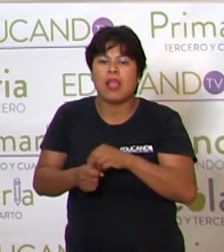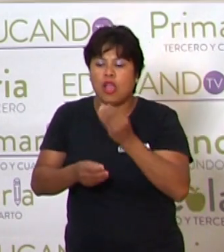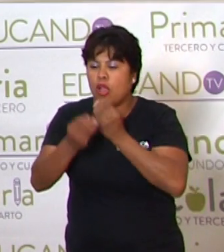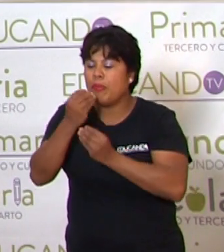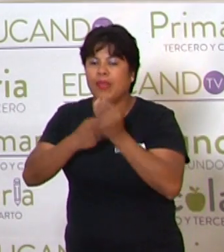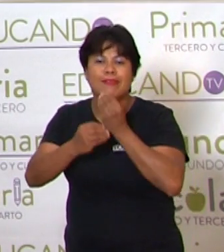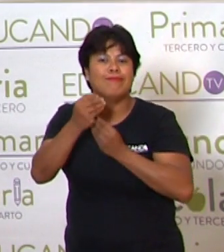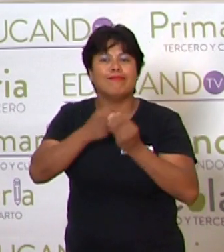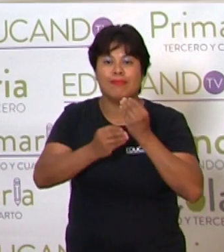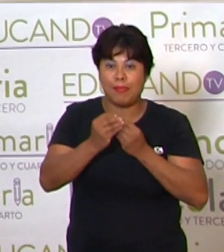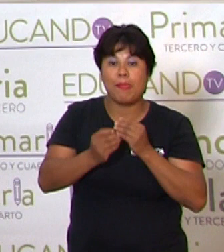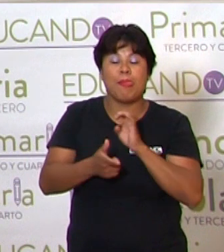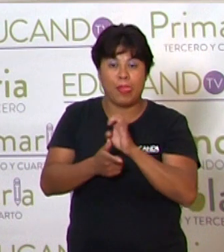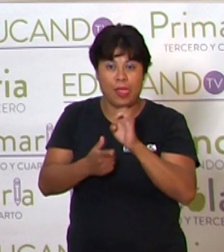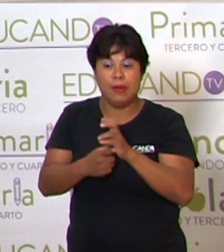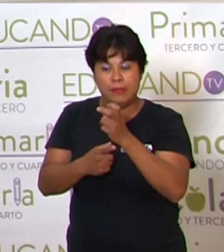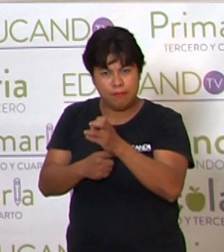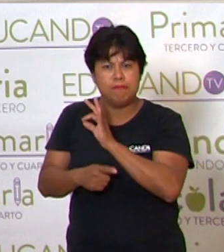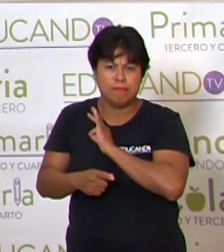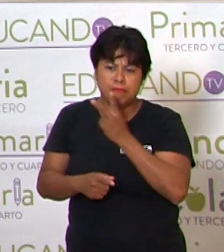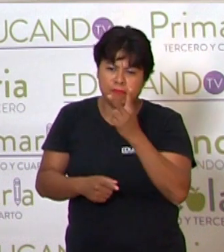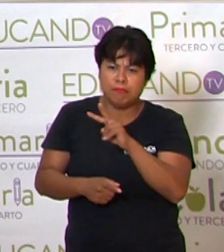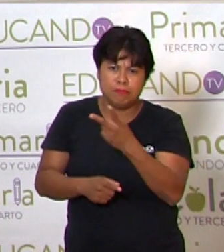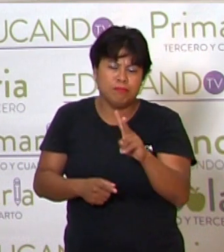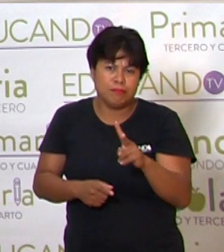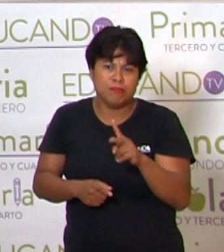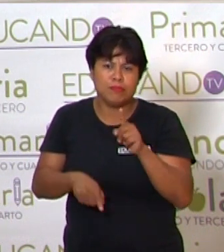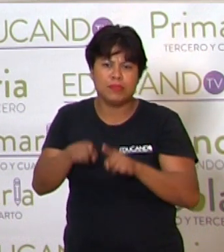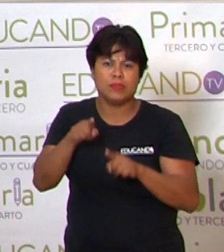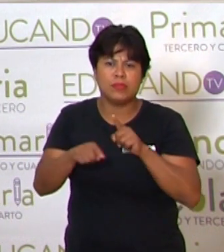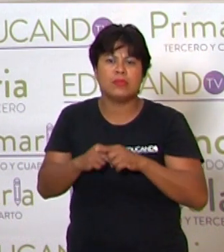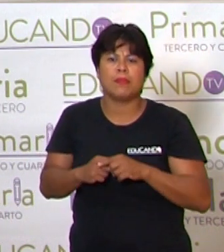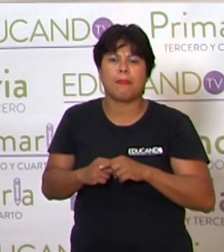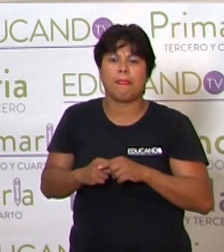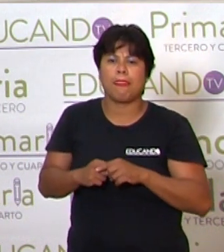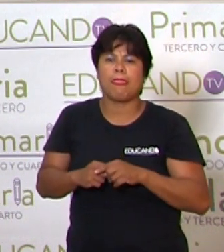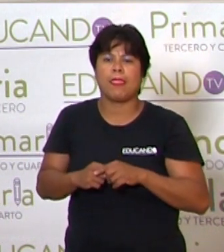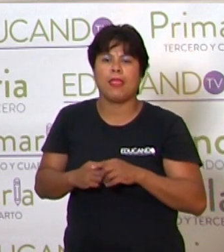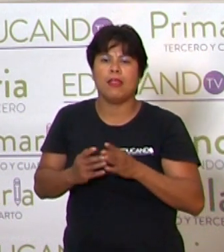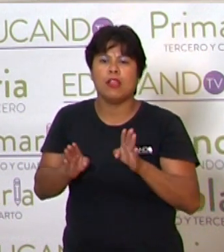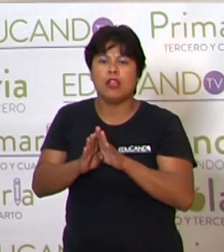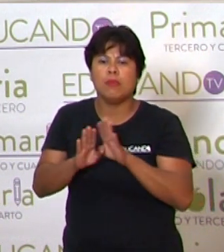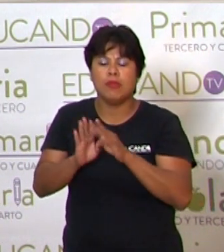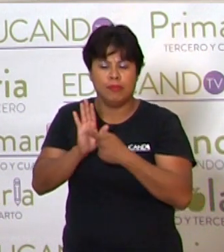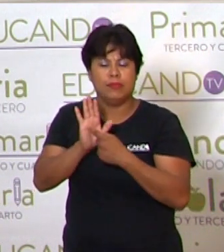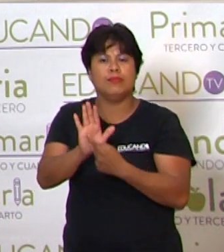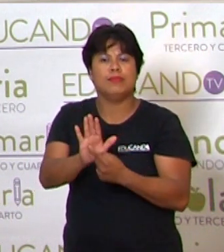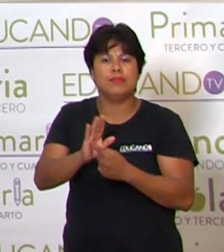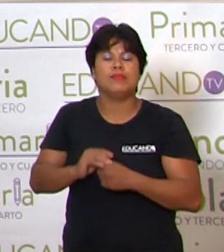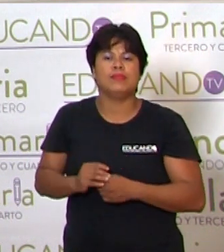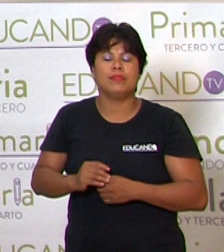comer. Entonces, esta puede ser una